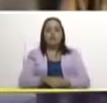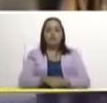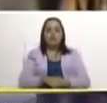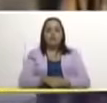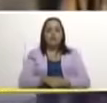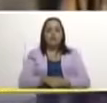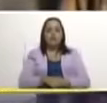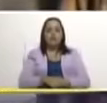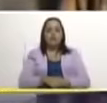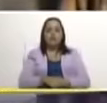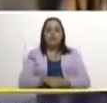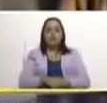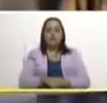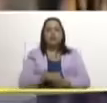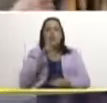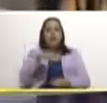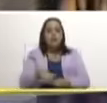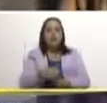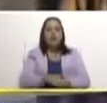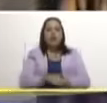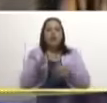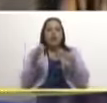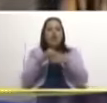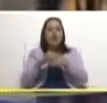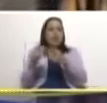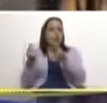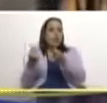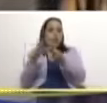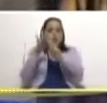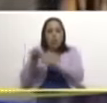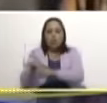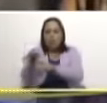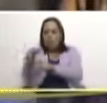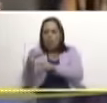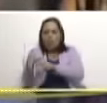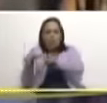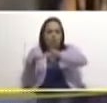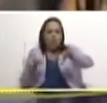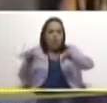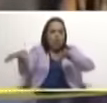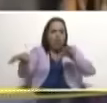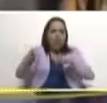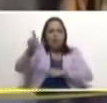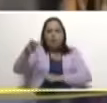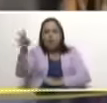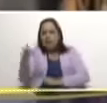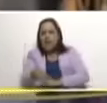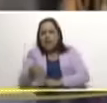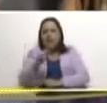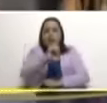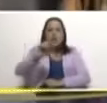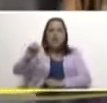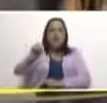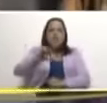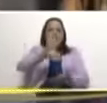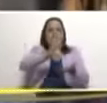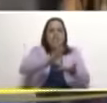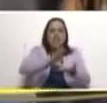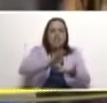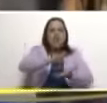por la actuación de los caudillos y terratenientes en Oriente, en la Guayana, en el centro, en los